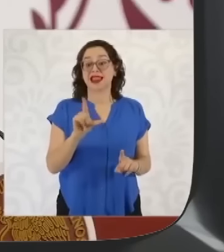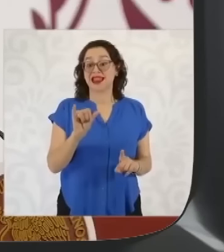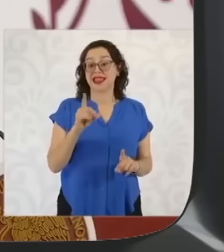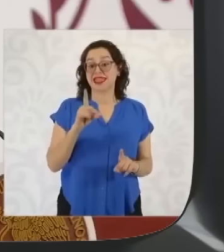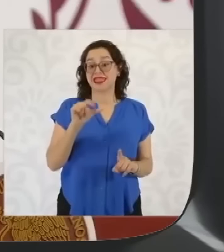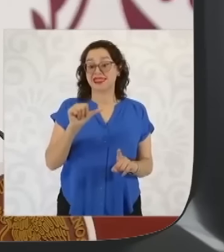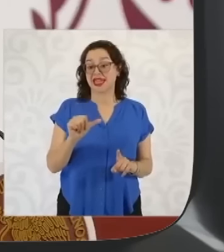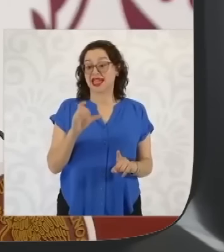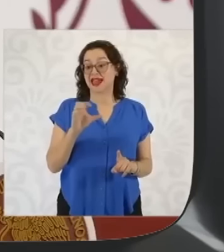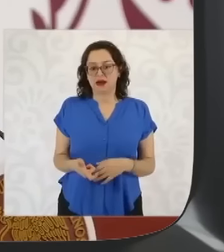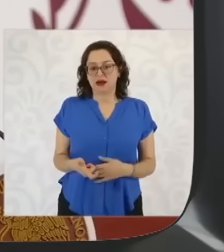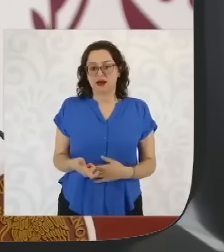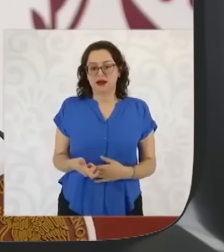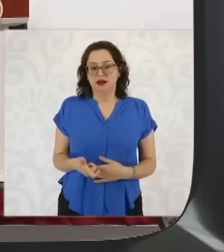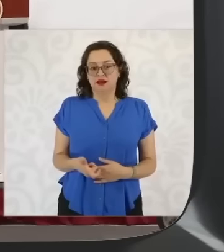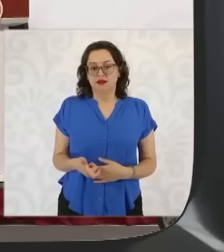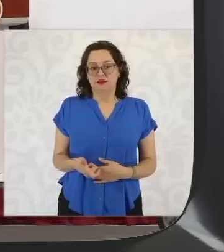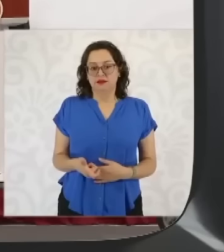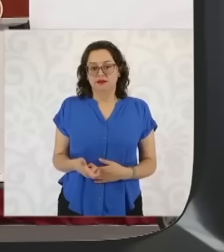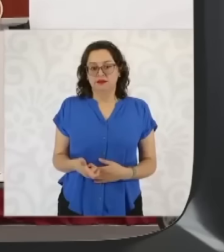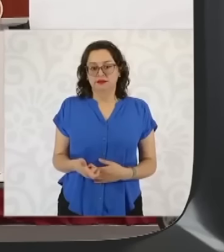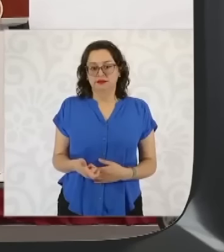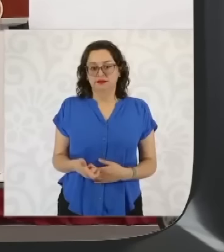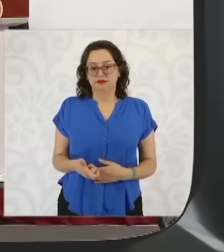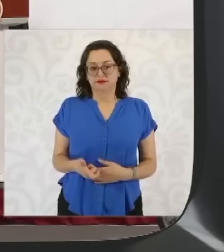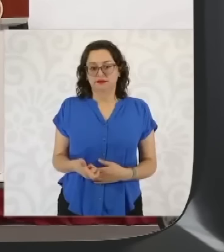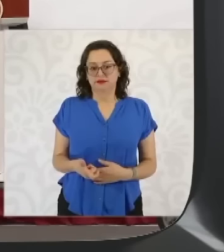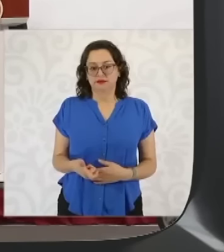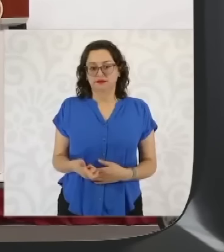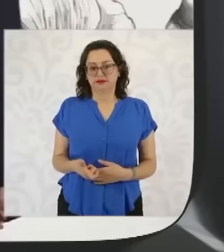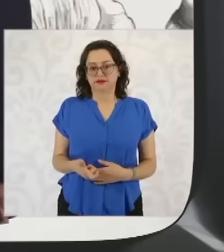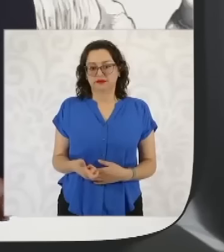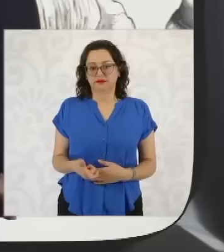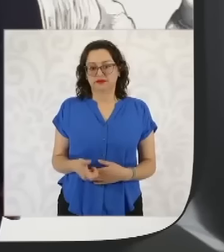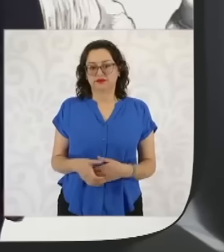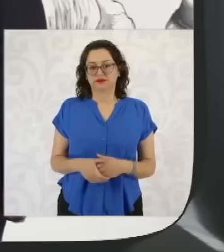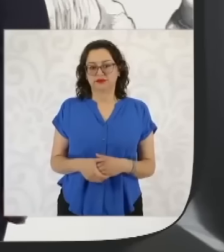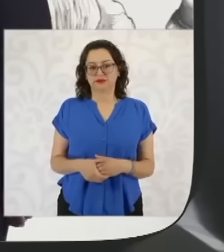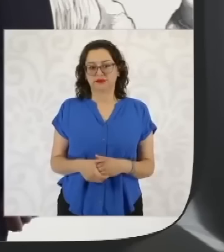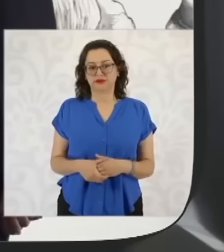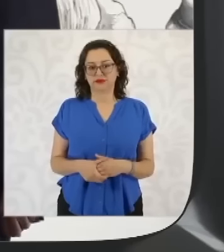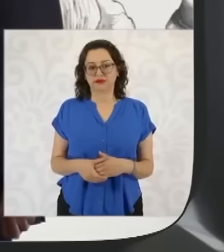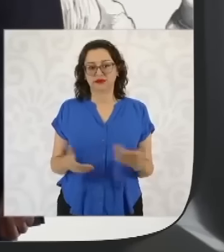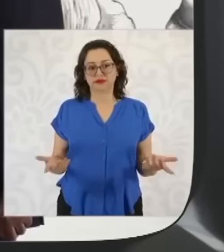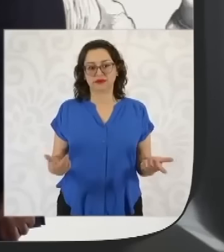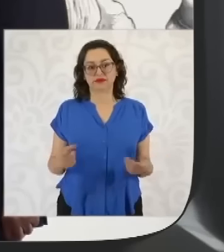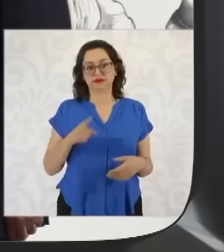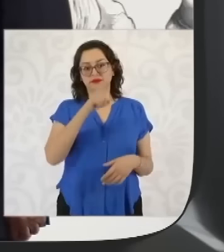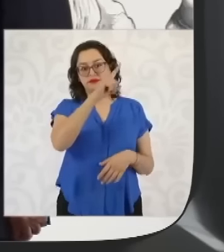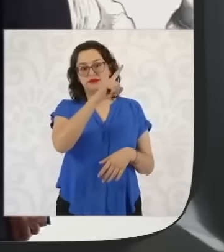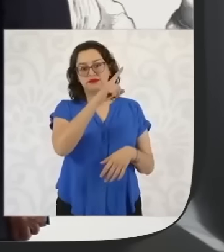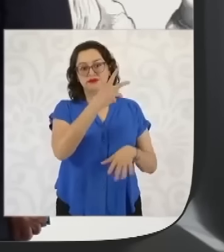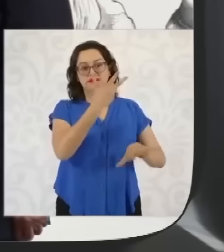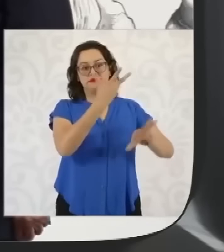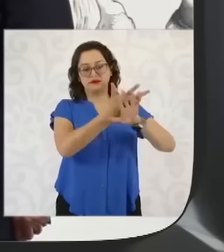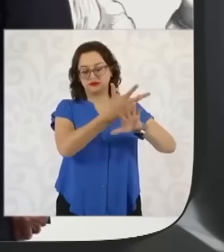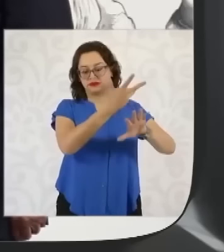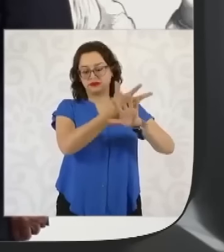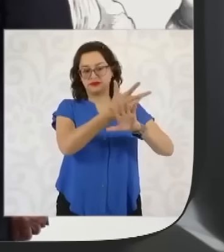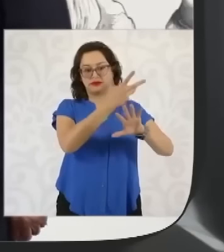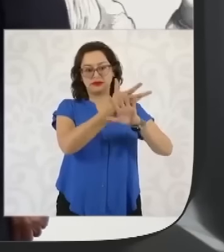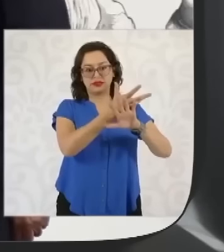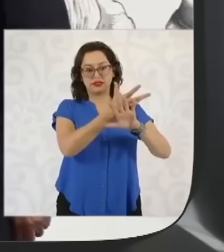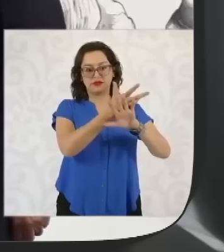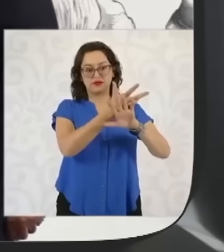de millones de dólares. Hasta aquí le devolvieron las cuentas. Un tribunal, lo ha dicho la presidenta,